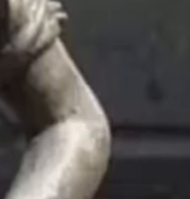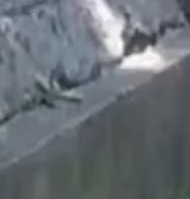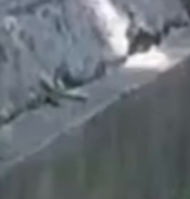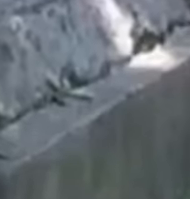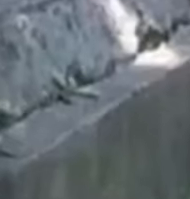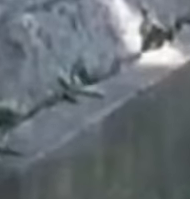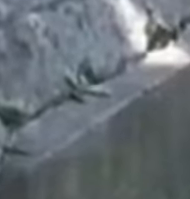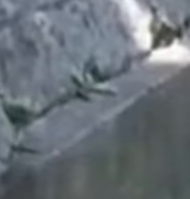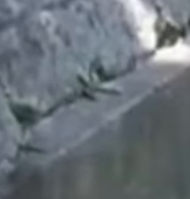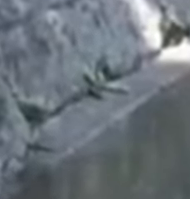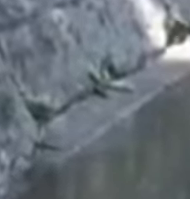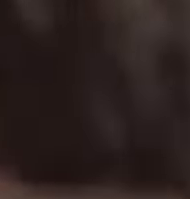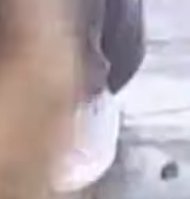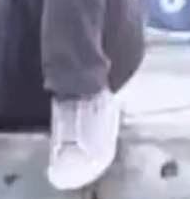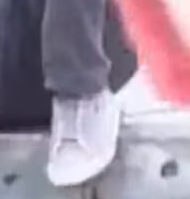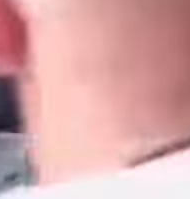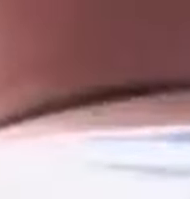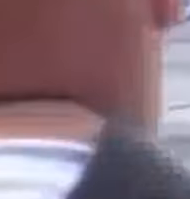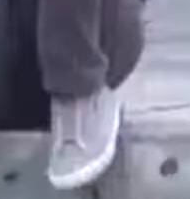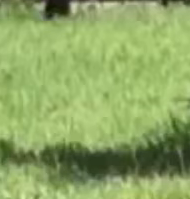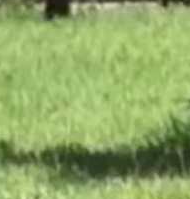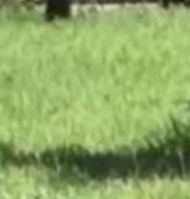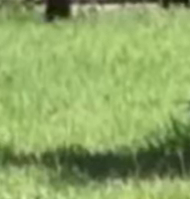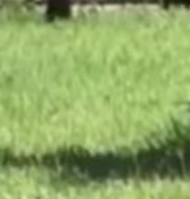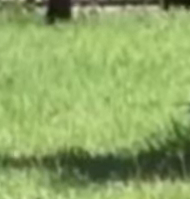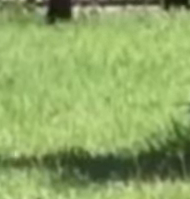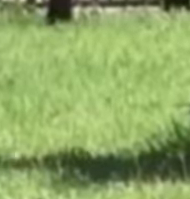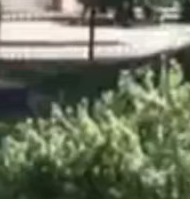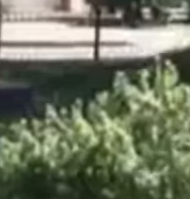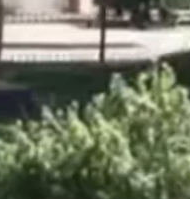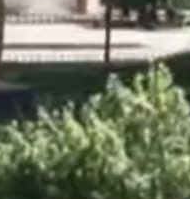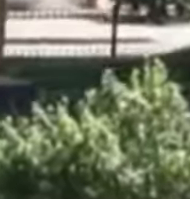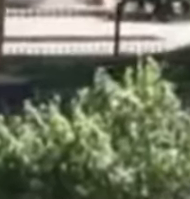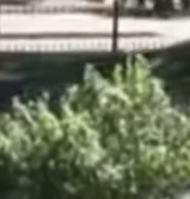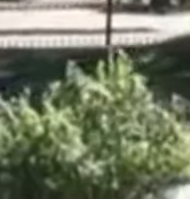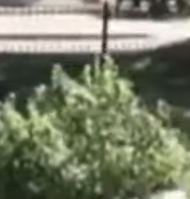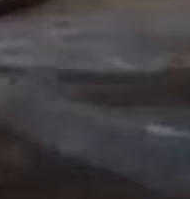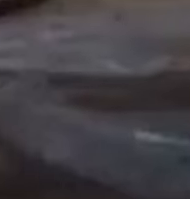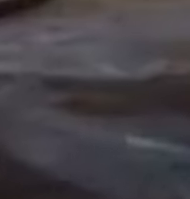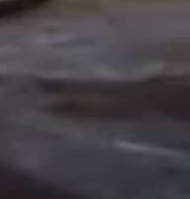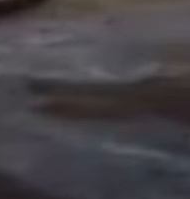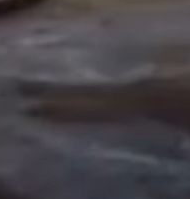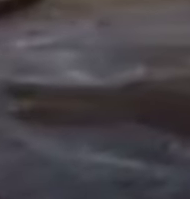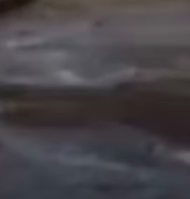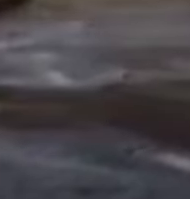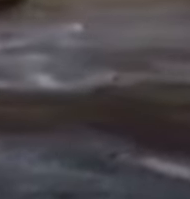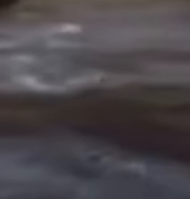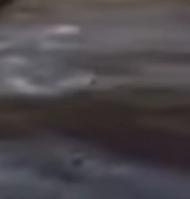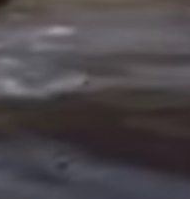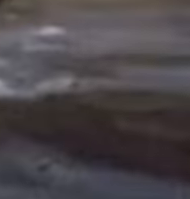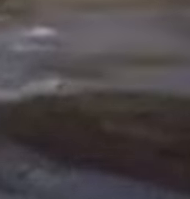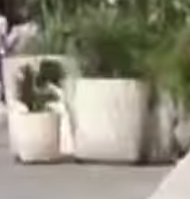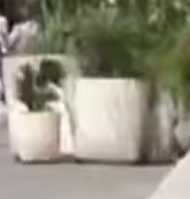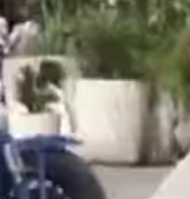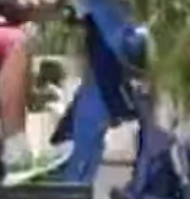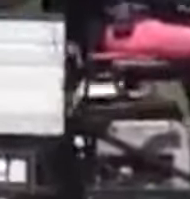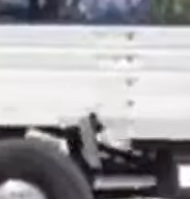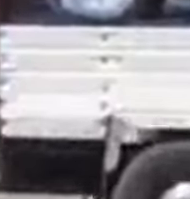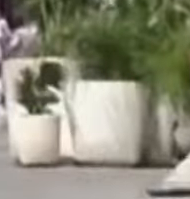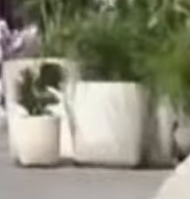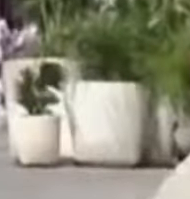noches Esta es la tierra que me lleva Esta es la tierra que